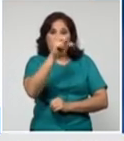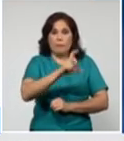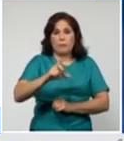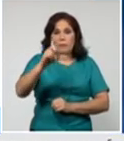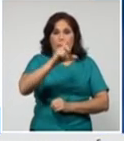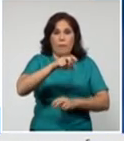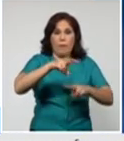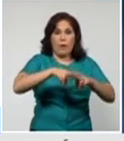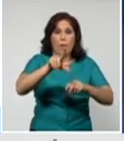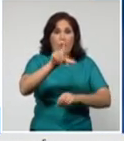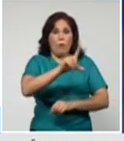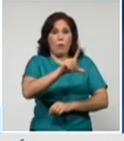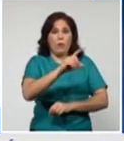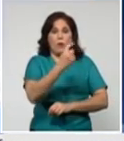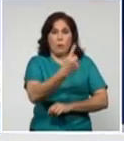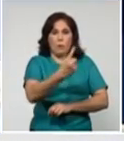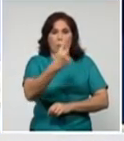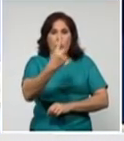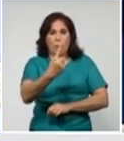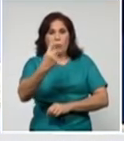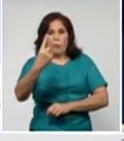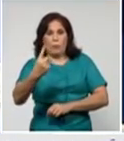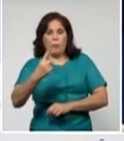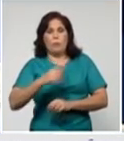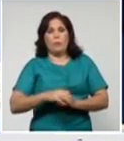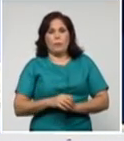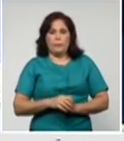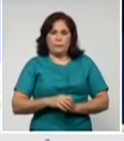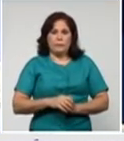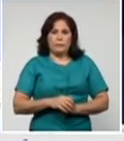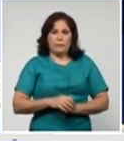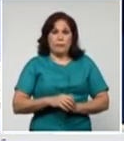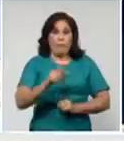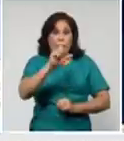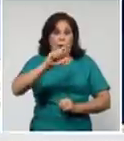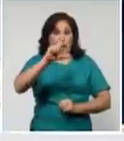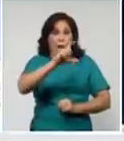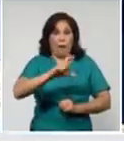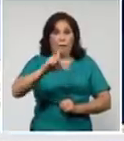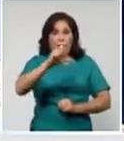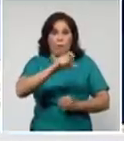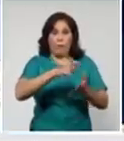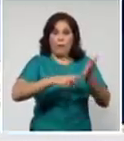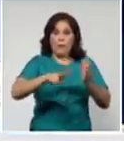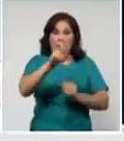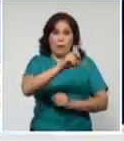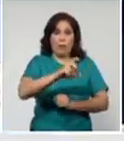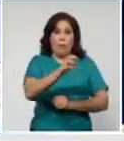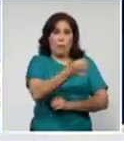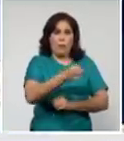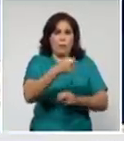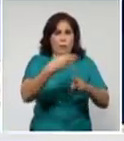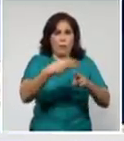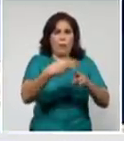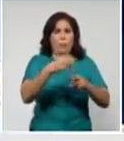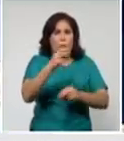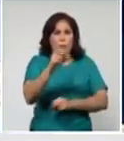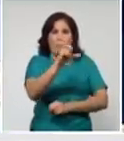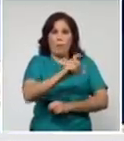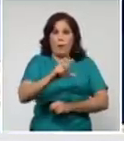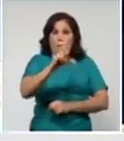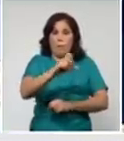Holguín con 1 cada uno. Los de Camagüey, del municipio Camagüey, y los